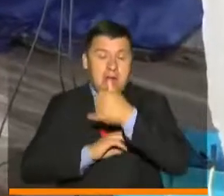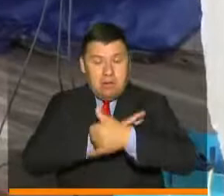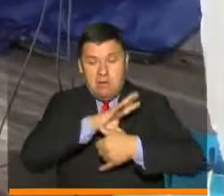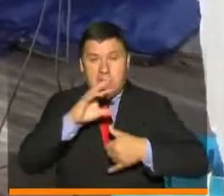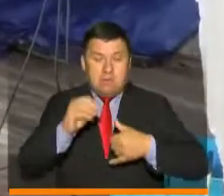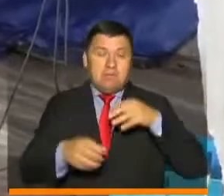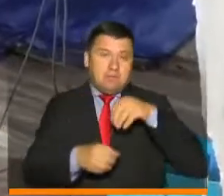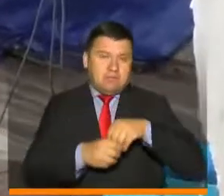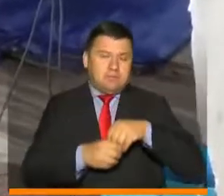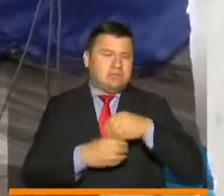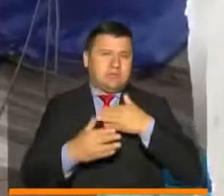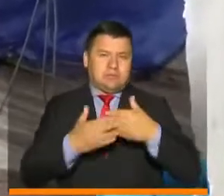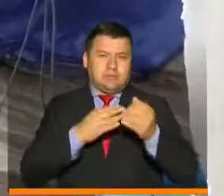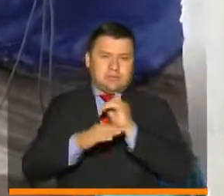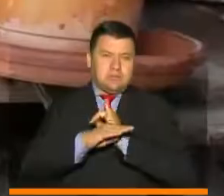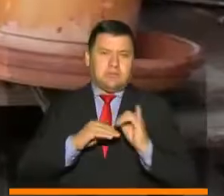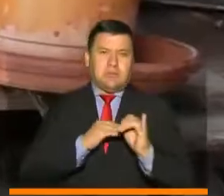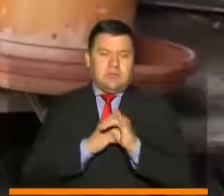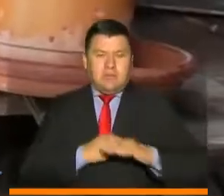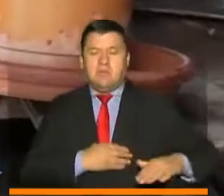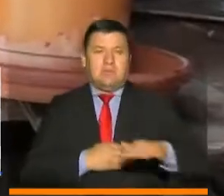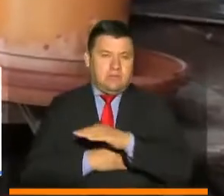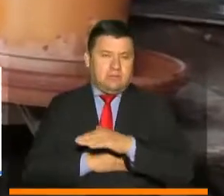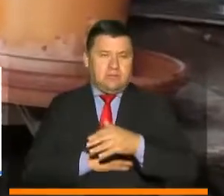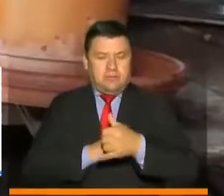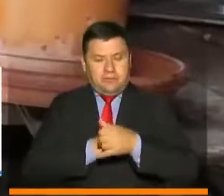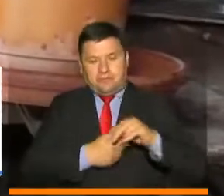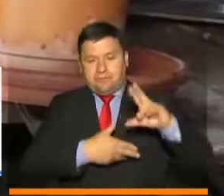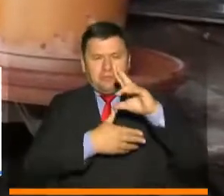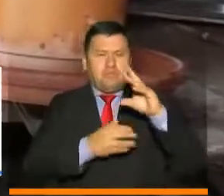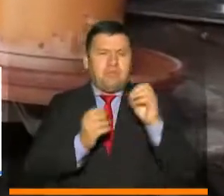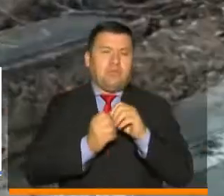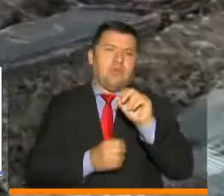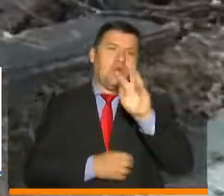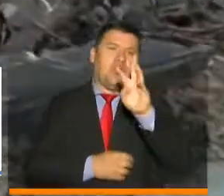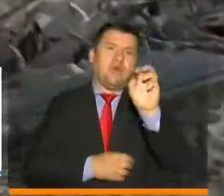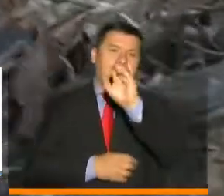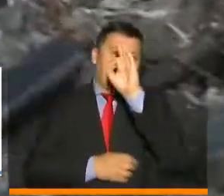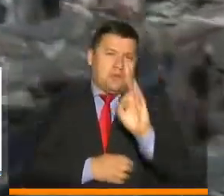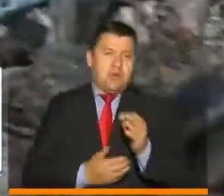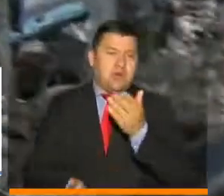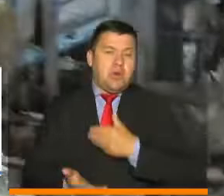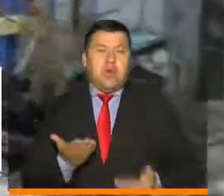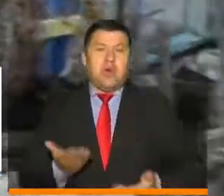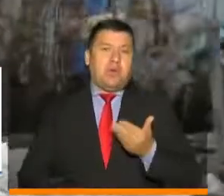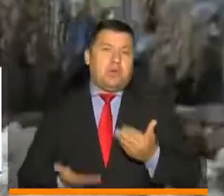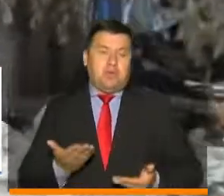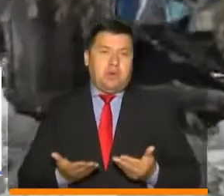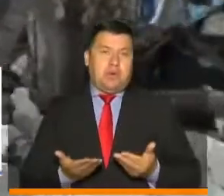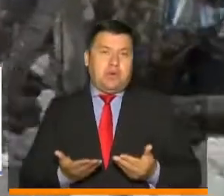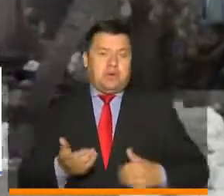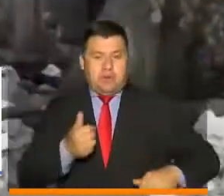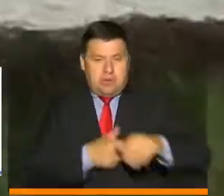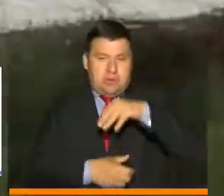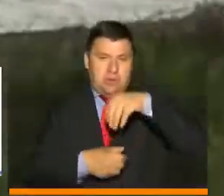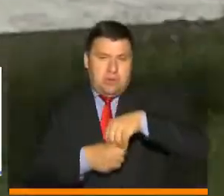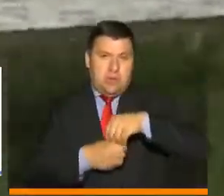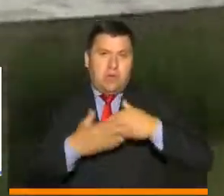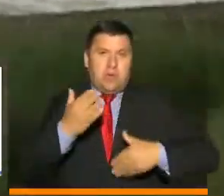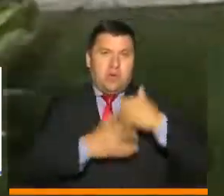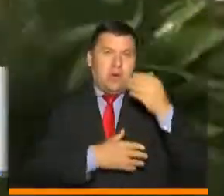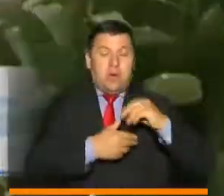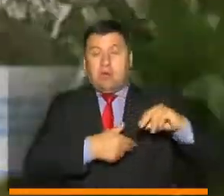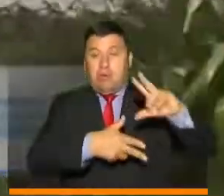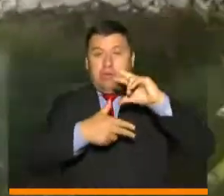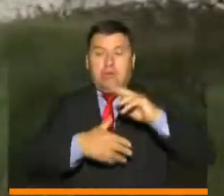colombiano y al archipiélago de San Andrés. La onda tropical tiene un 80% de probabilidades de convertirse en un nuevo